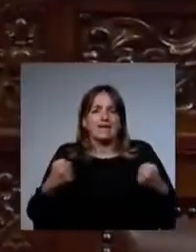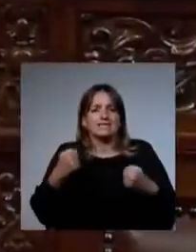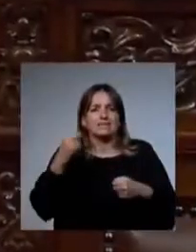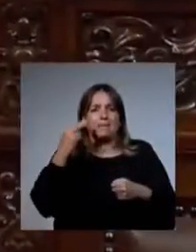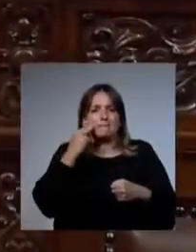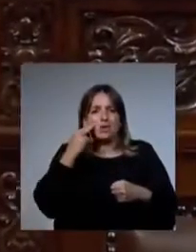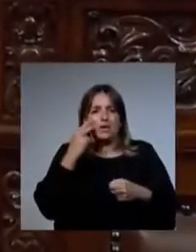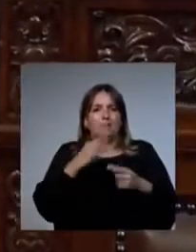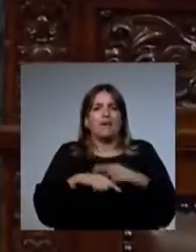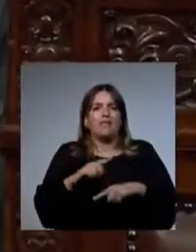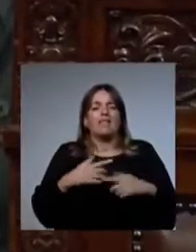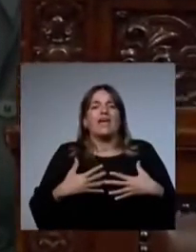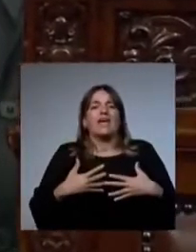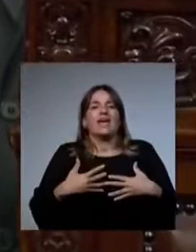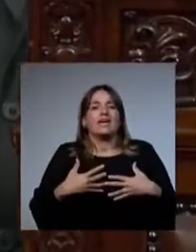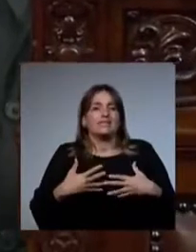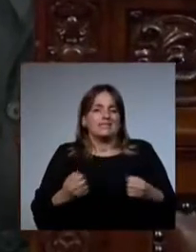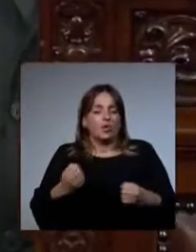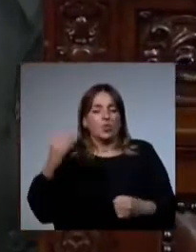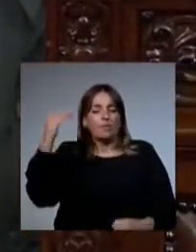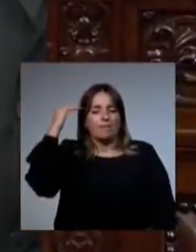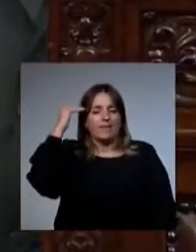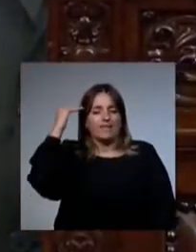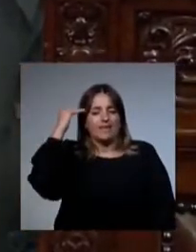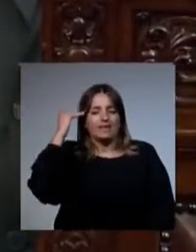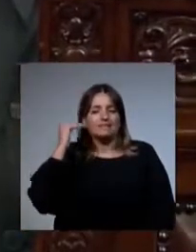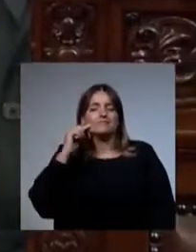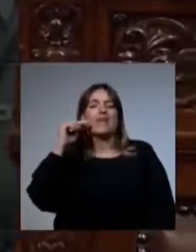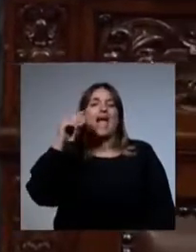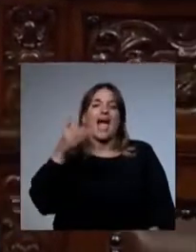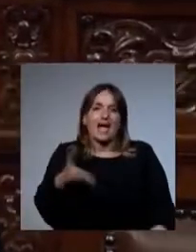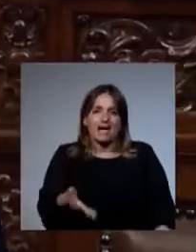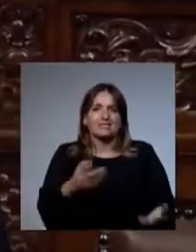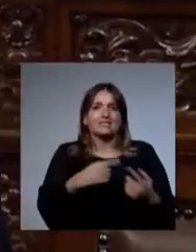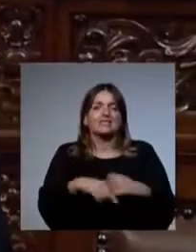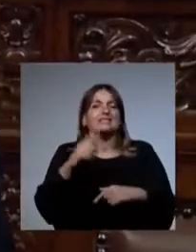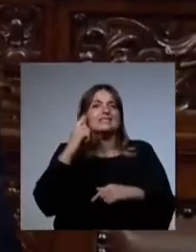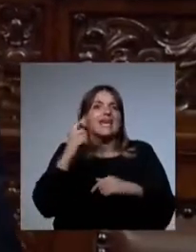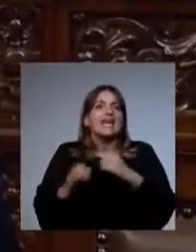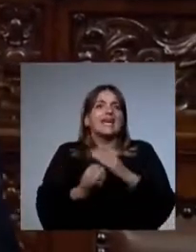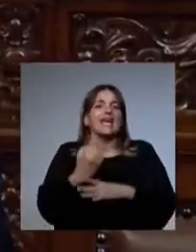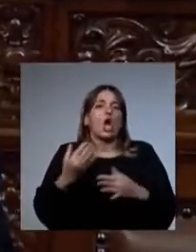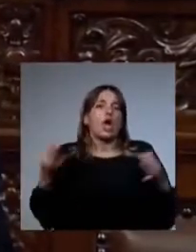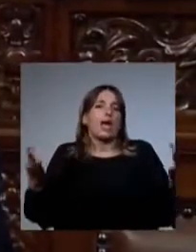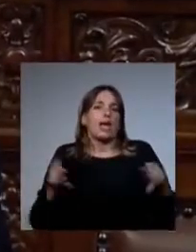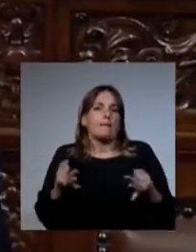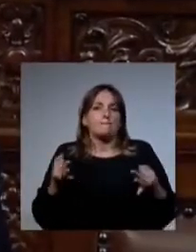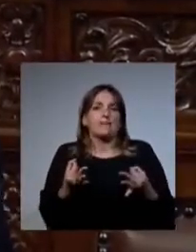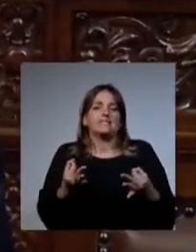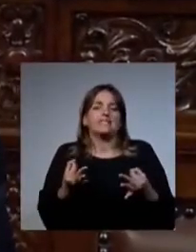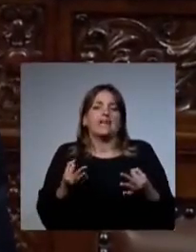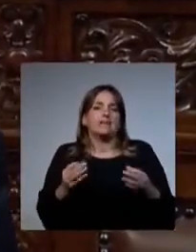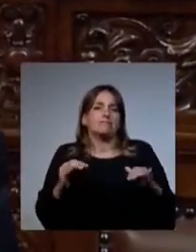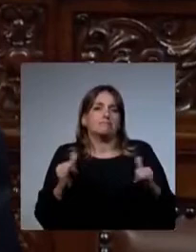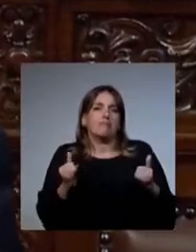problemas de salud mental. Fue así que se creó una línea especial para